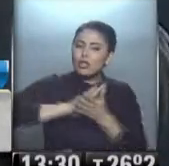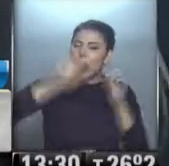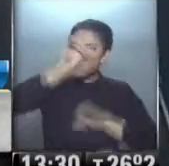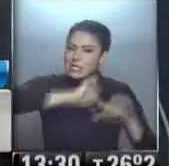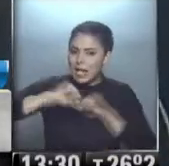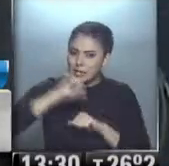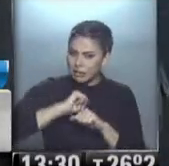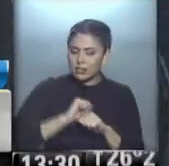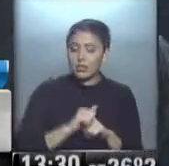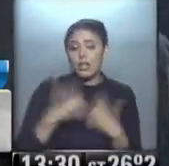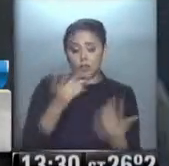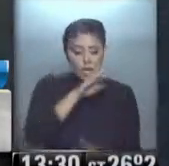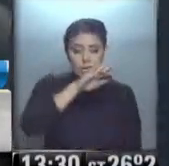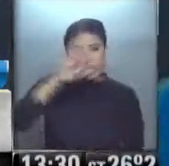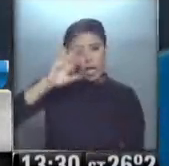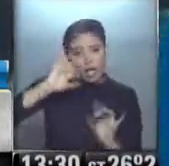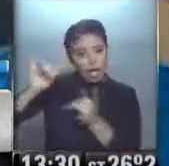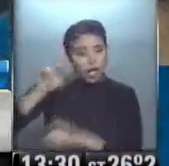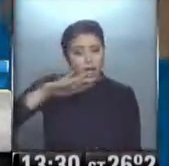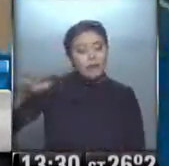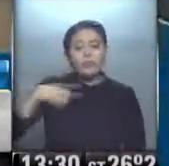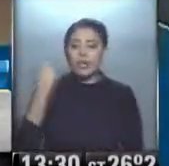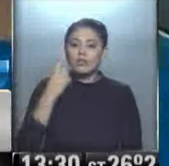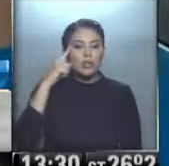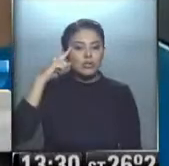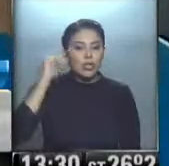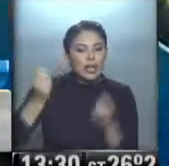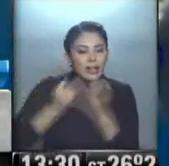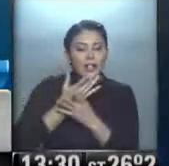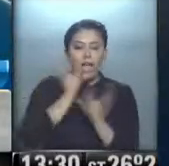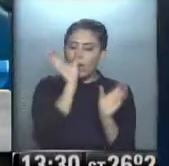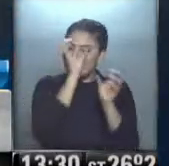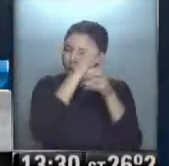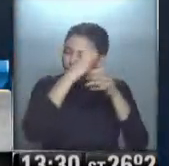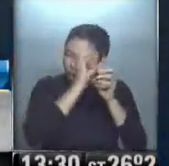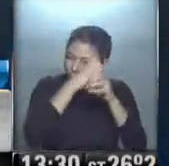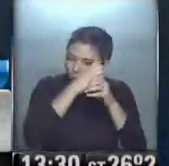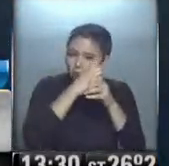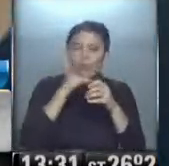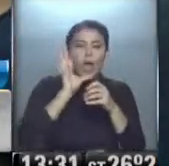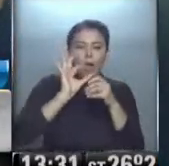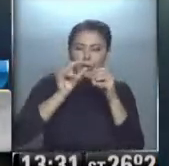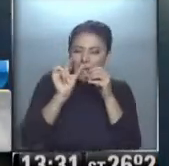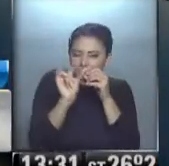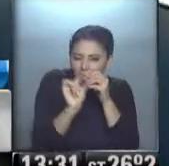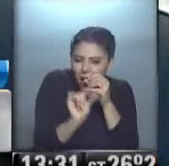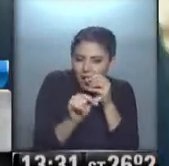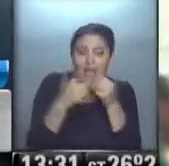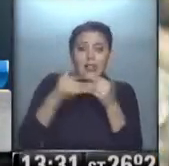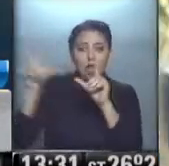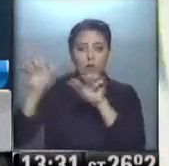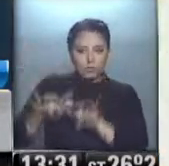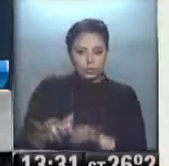y los chicos en esta oportunidad han desarrollado un microscopio para ver imágenes microscópicas en una computadora